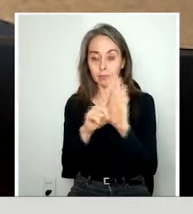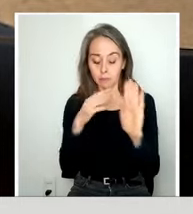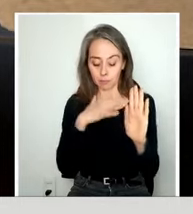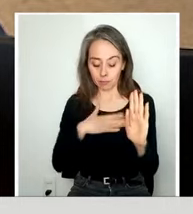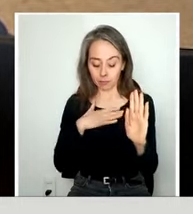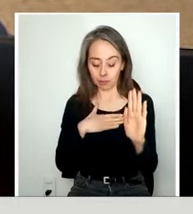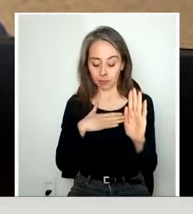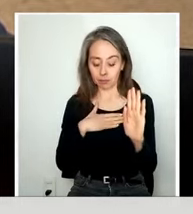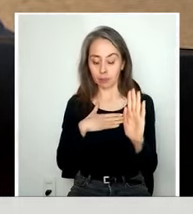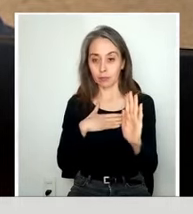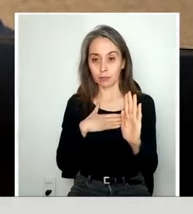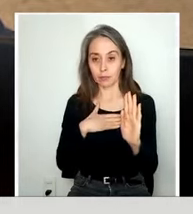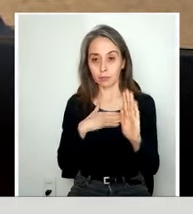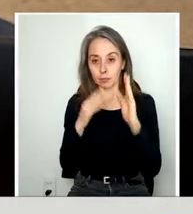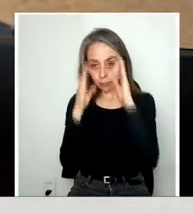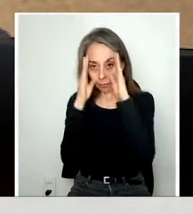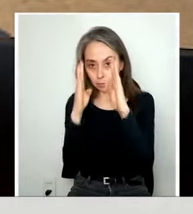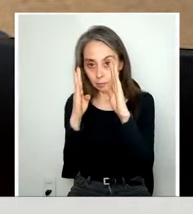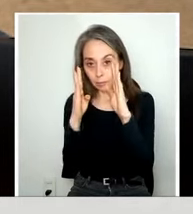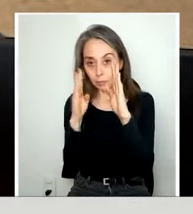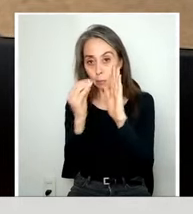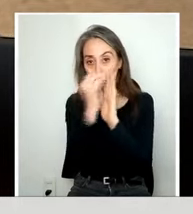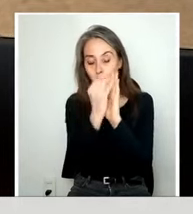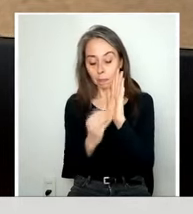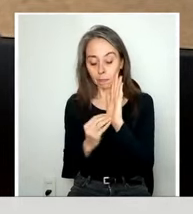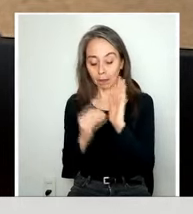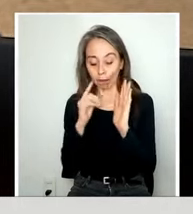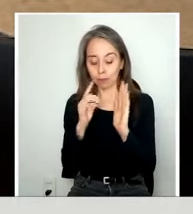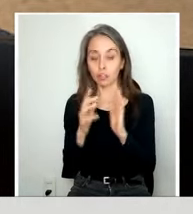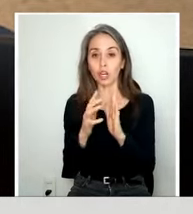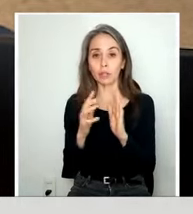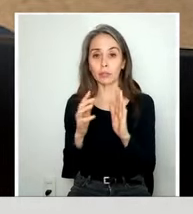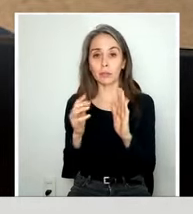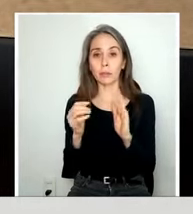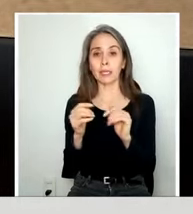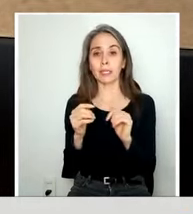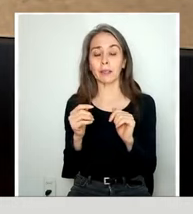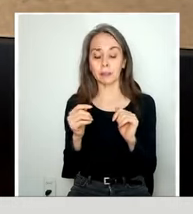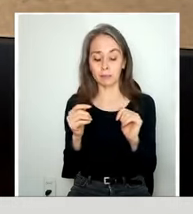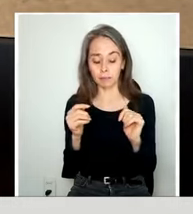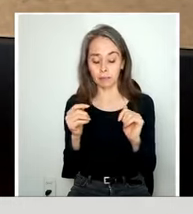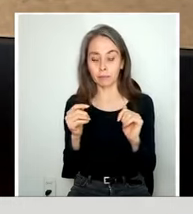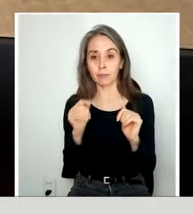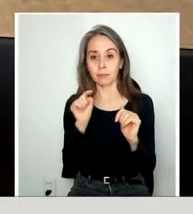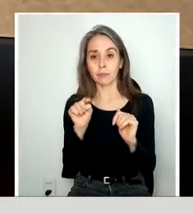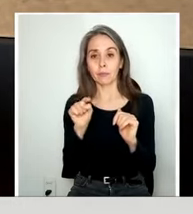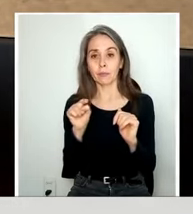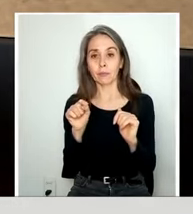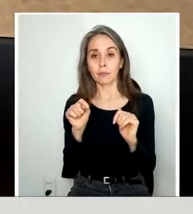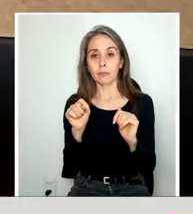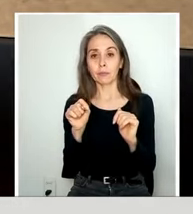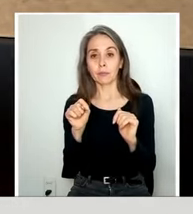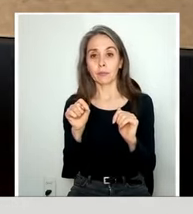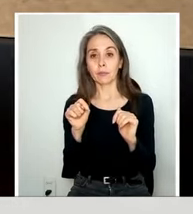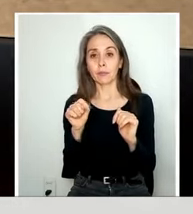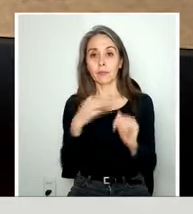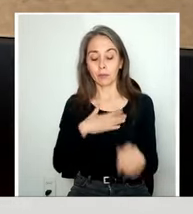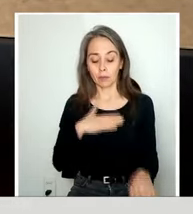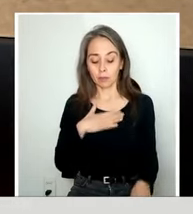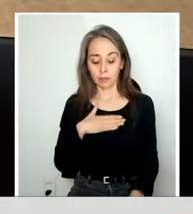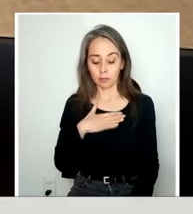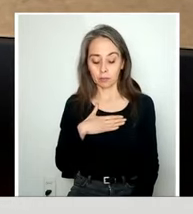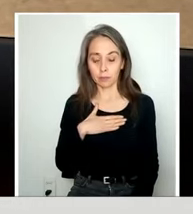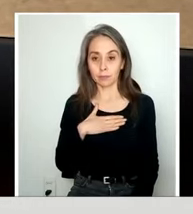abordarlo abordar la excesiva fragmentación y es por eso que creo que